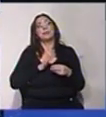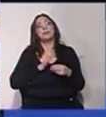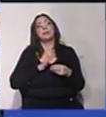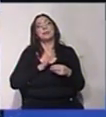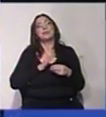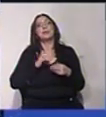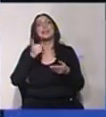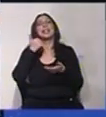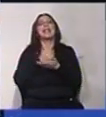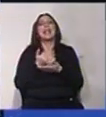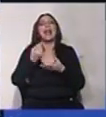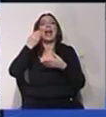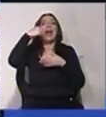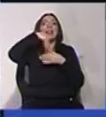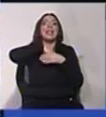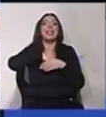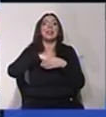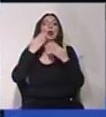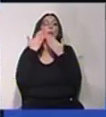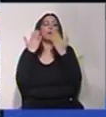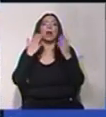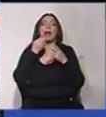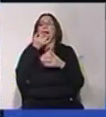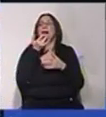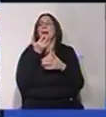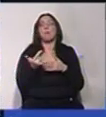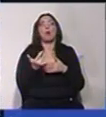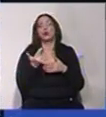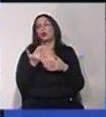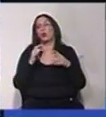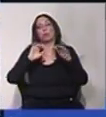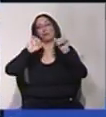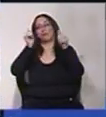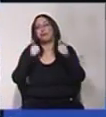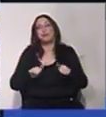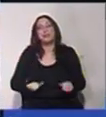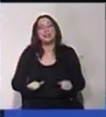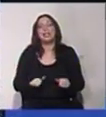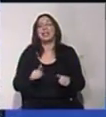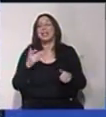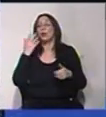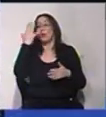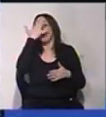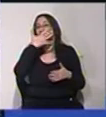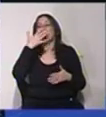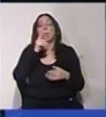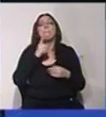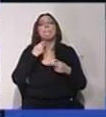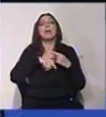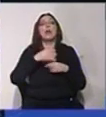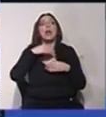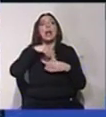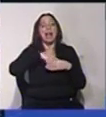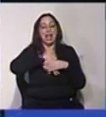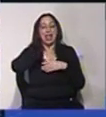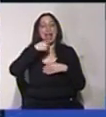que está dentro de ese hermoso cuerpo y esa, con toda esa seducción, pero es el alma de ella la que va a